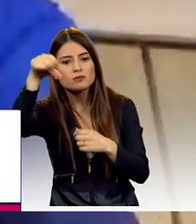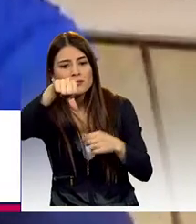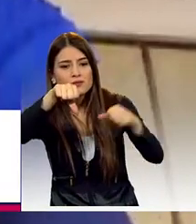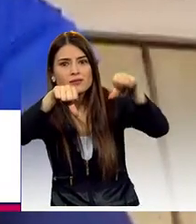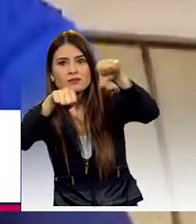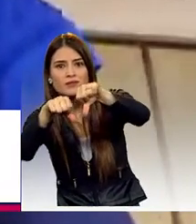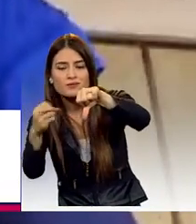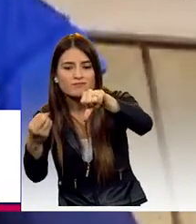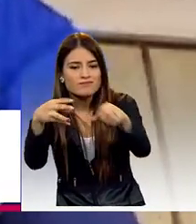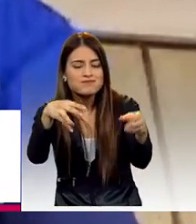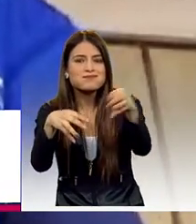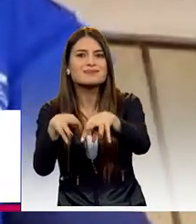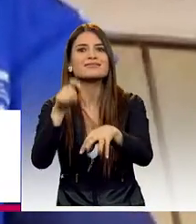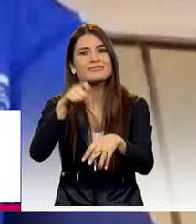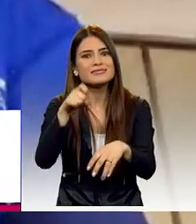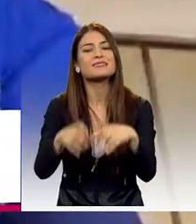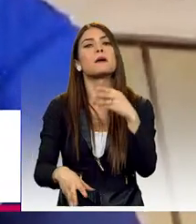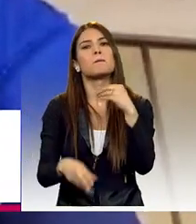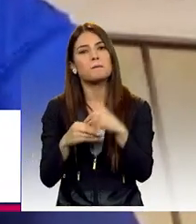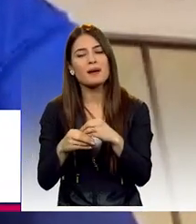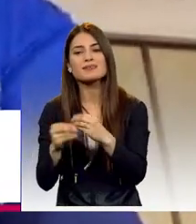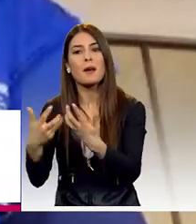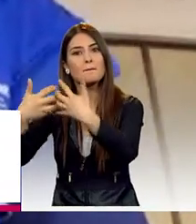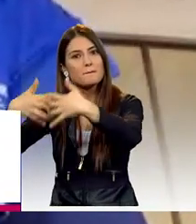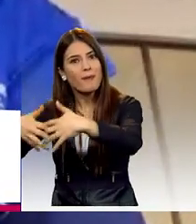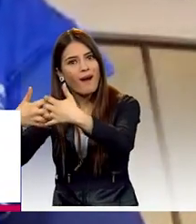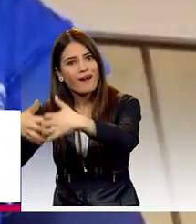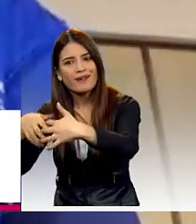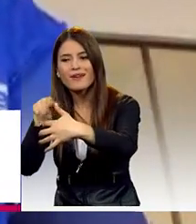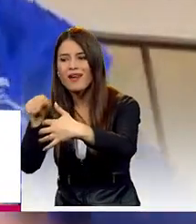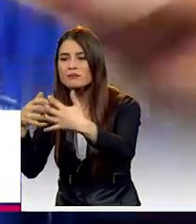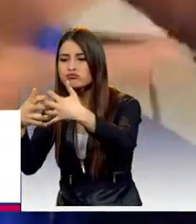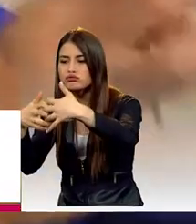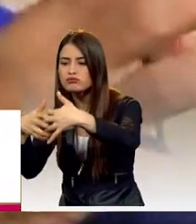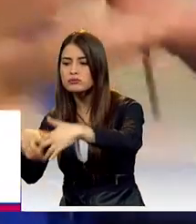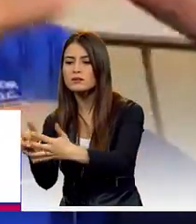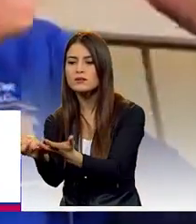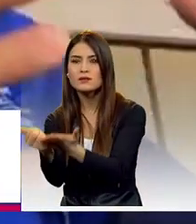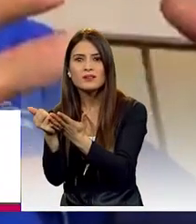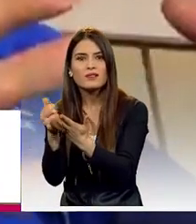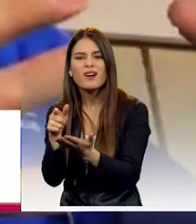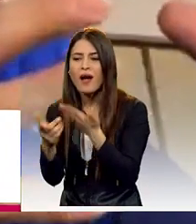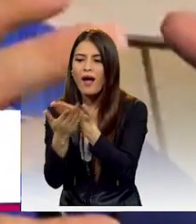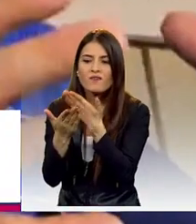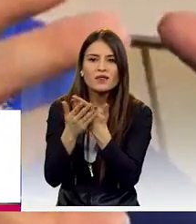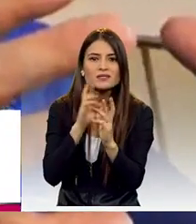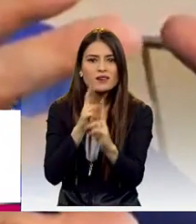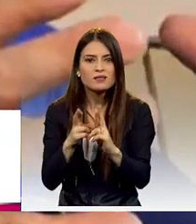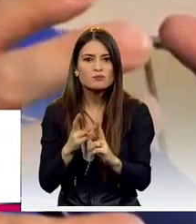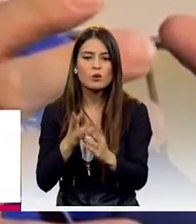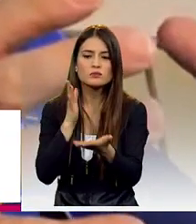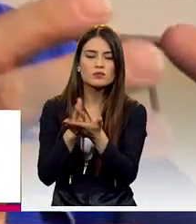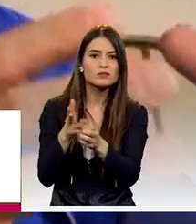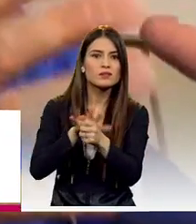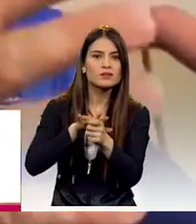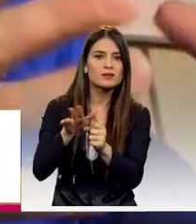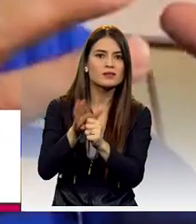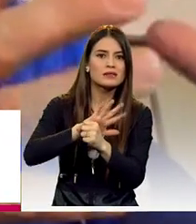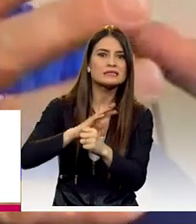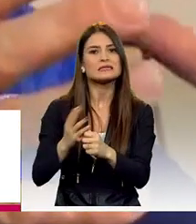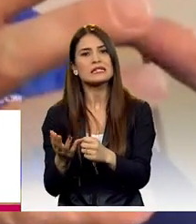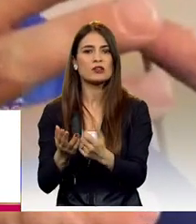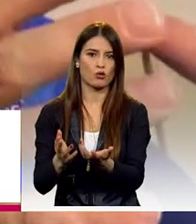personas y unas máquinas para la fase final de estas pruebas. El tema de las pruebas ya lo solucionamos. Bogotá cuenta